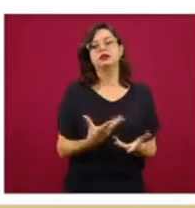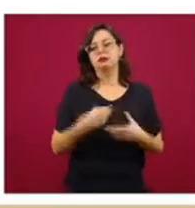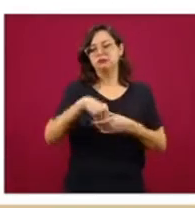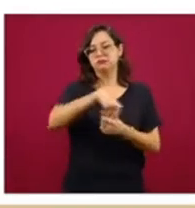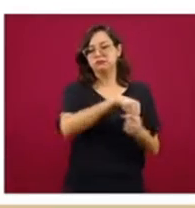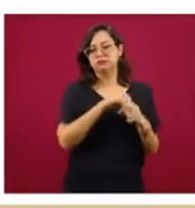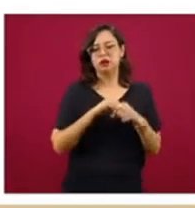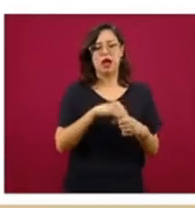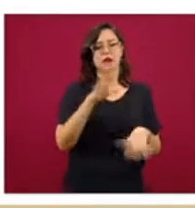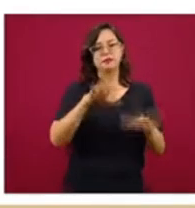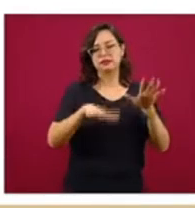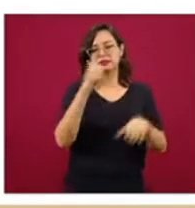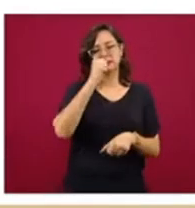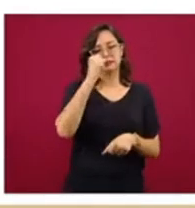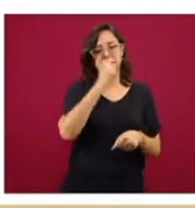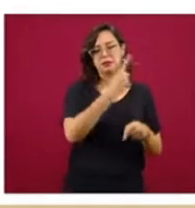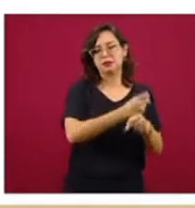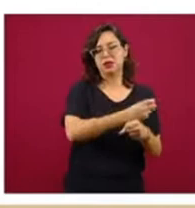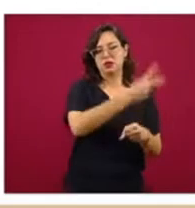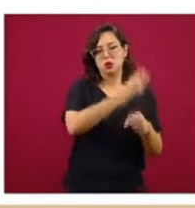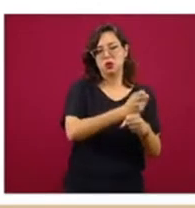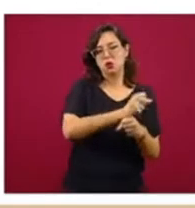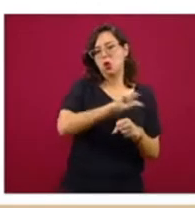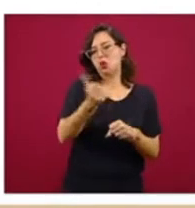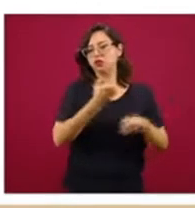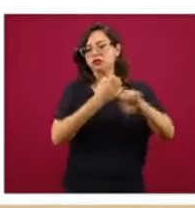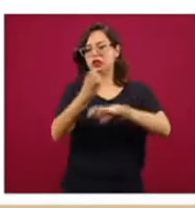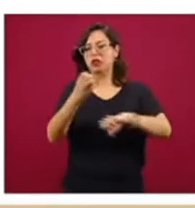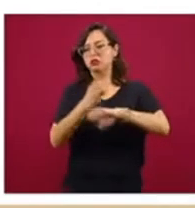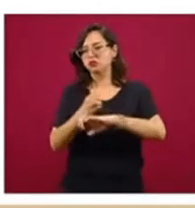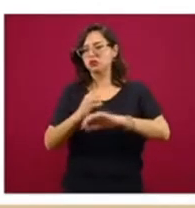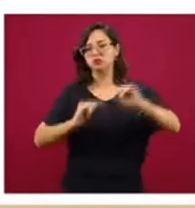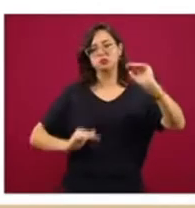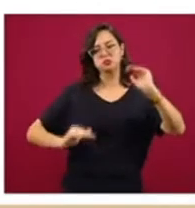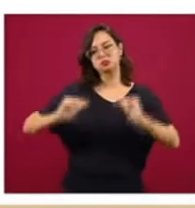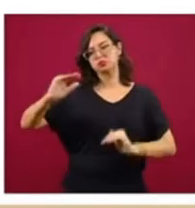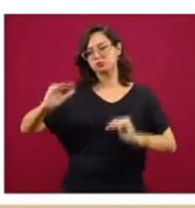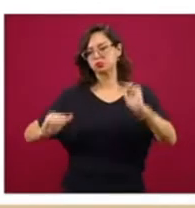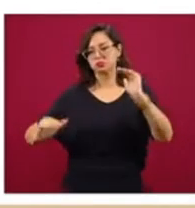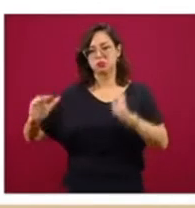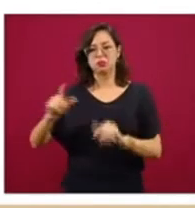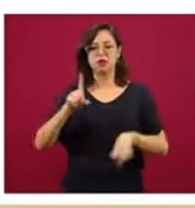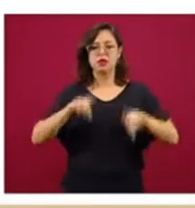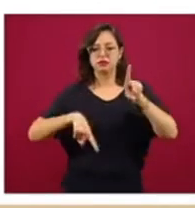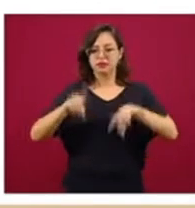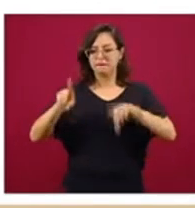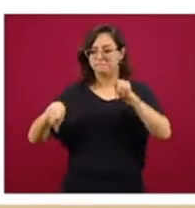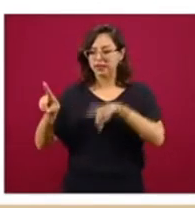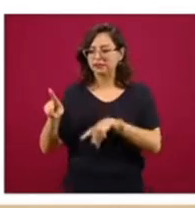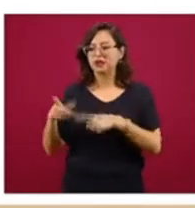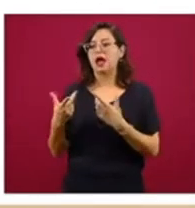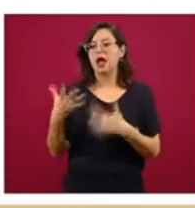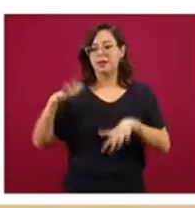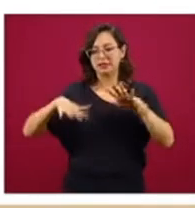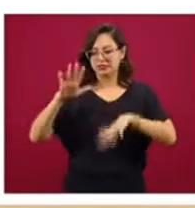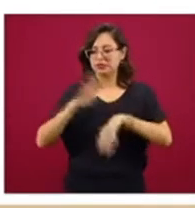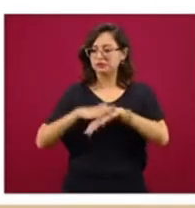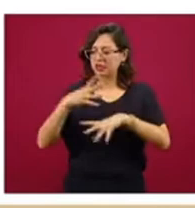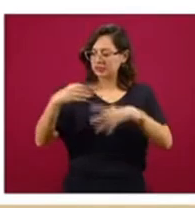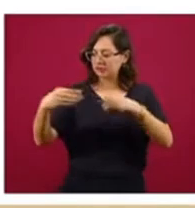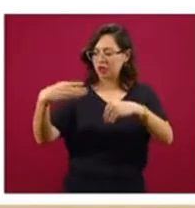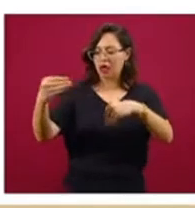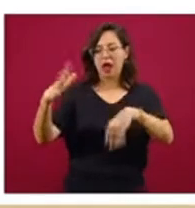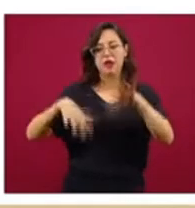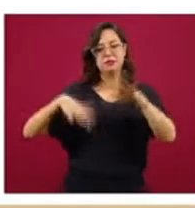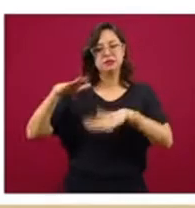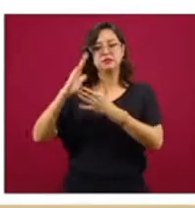la primera, a veces la segunda. Y el resto es algunas entidades conforme se encuentran más activas. En algún momento tuvimos